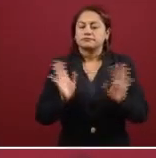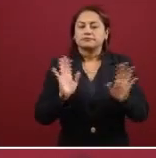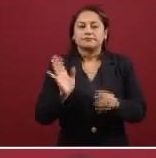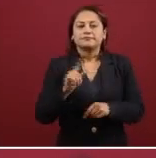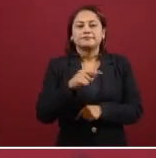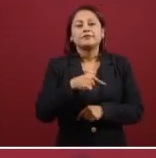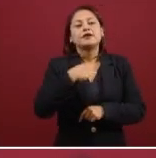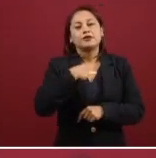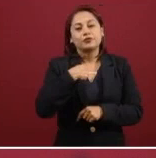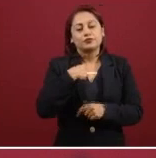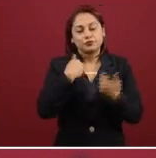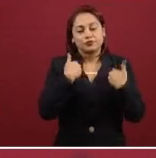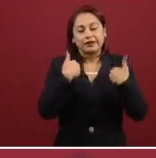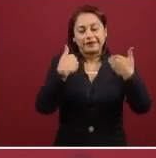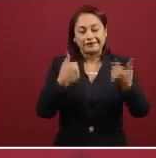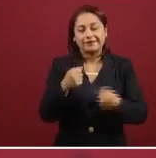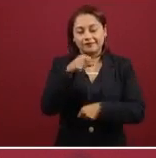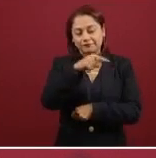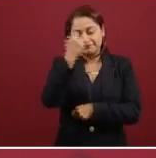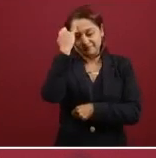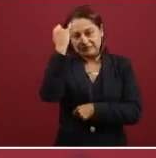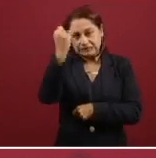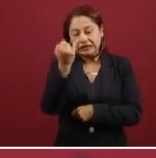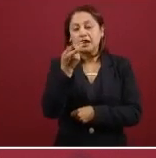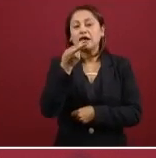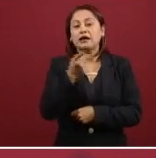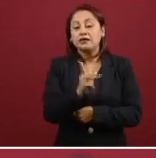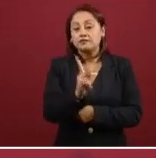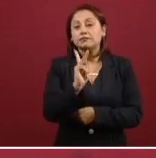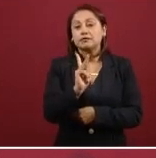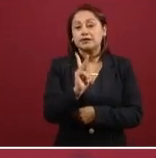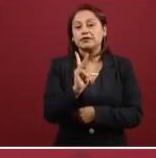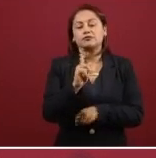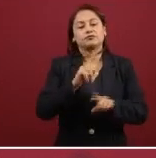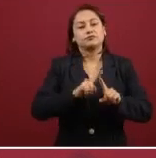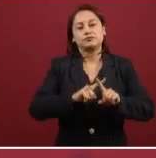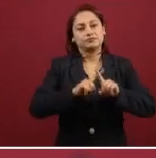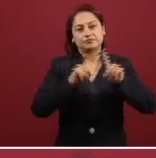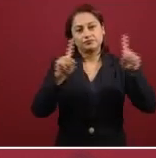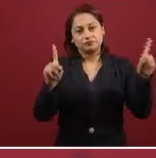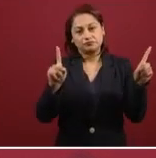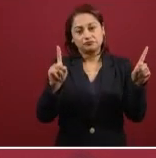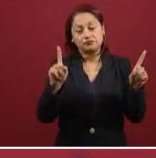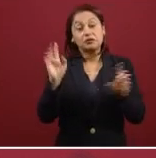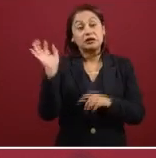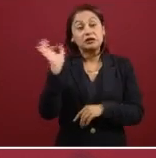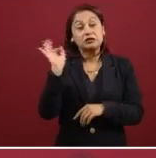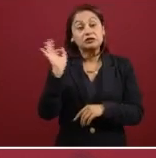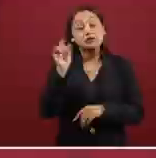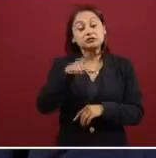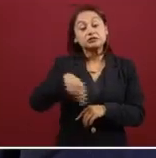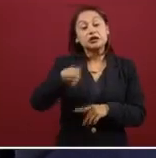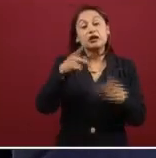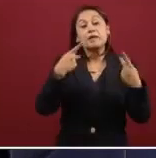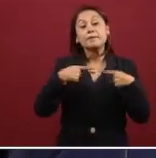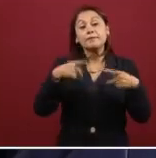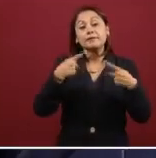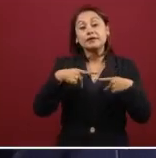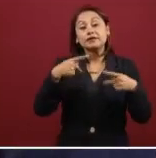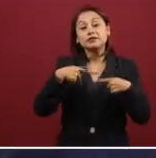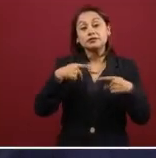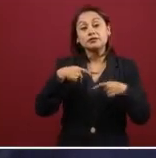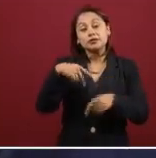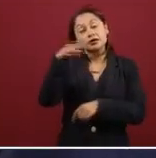como lo planteas, de orientar a la gente, ver el marco